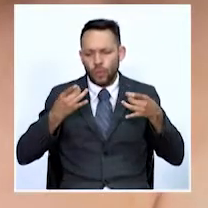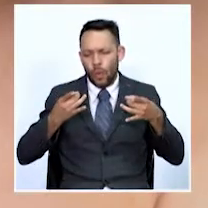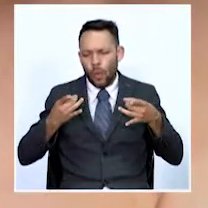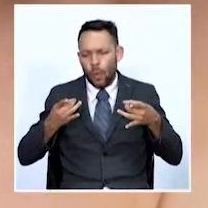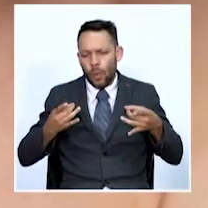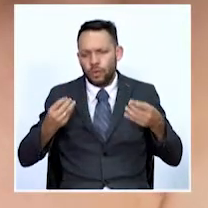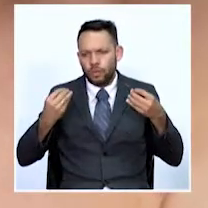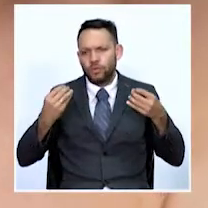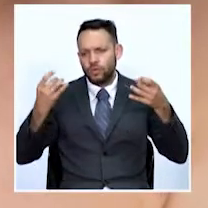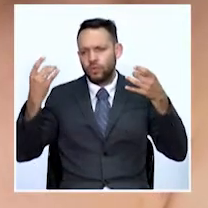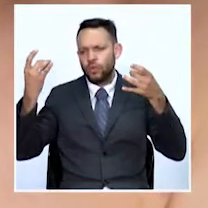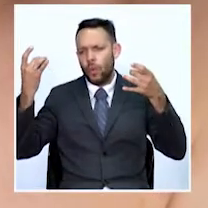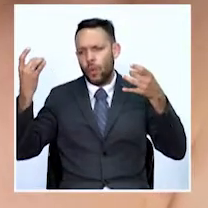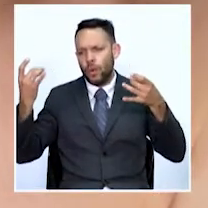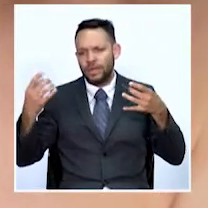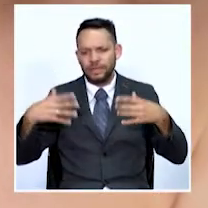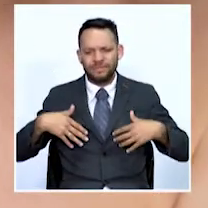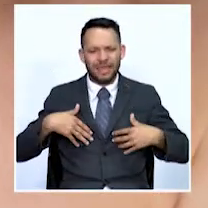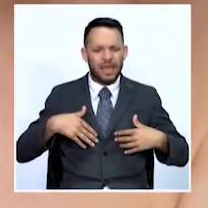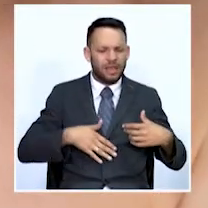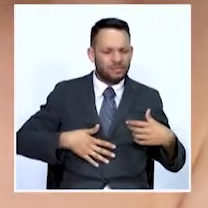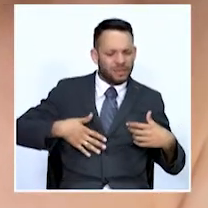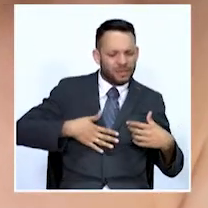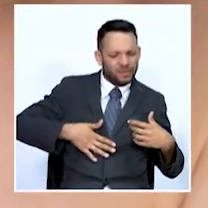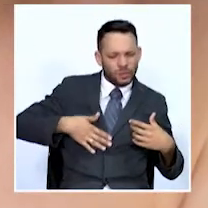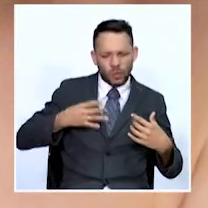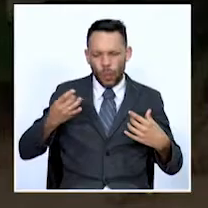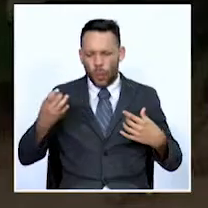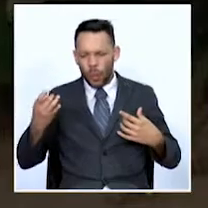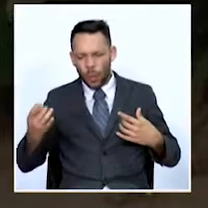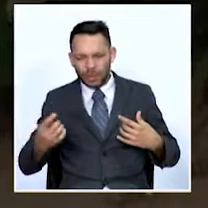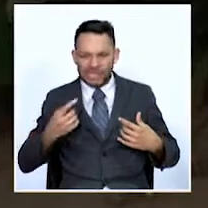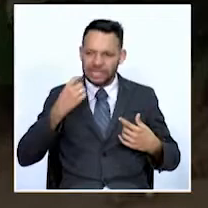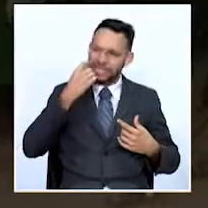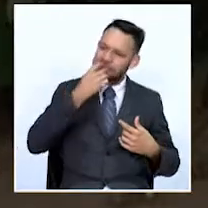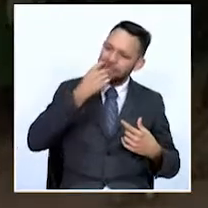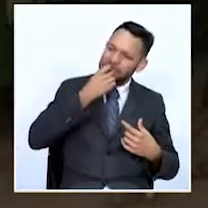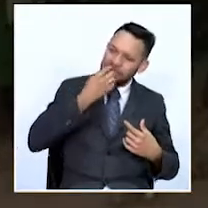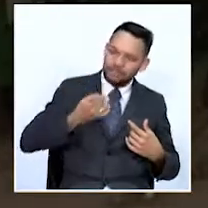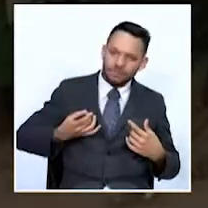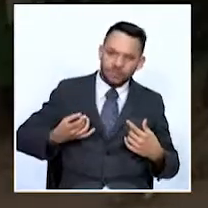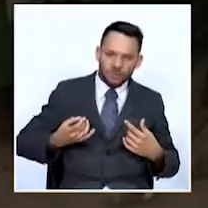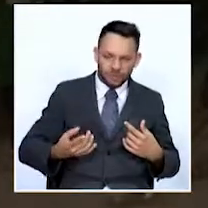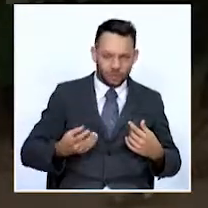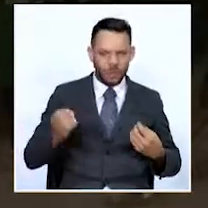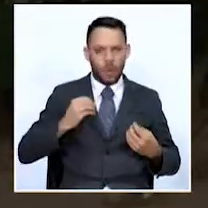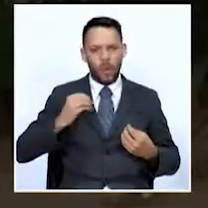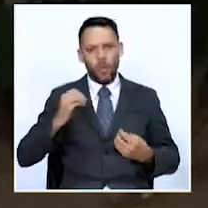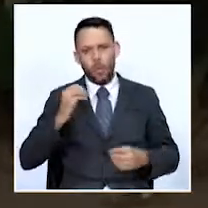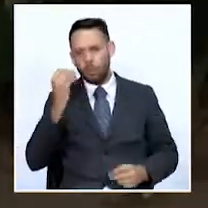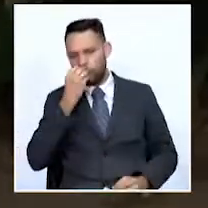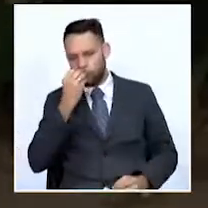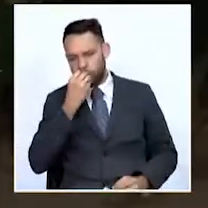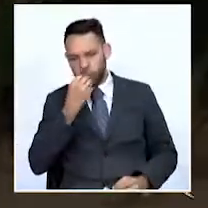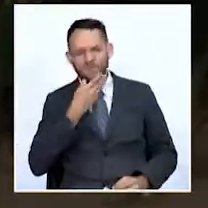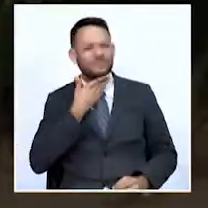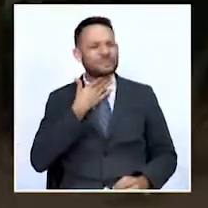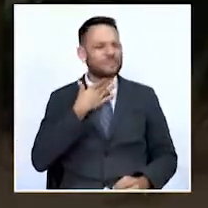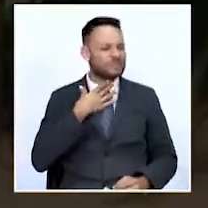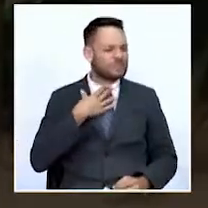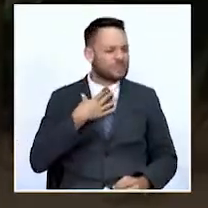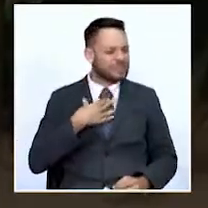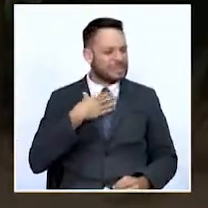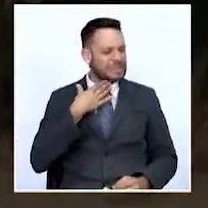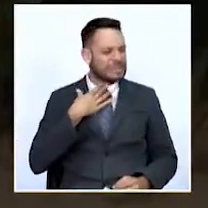muchas manifestaciones. Yo puedo tener un dolor abdominal, me puedo doler una muela, dolor para tragar, puedo tener dolor